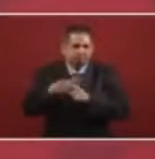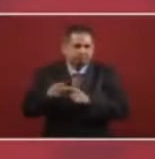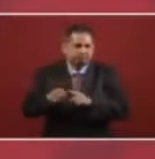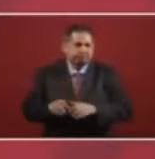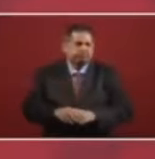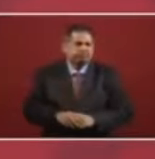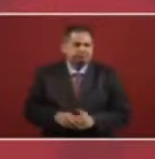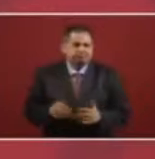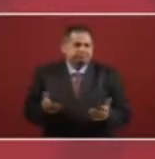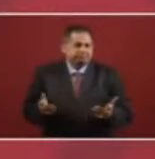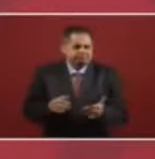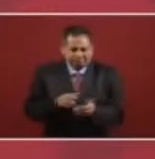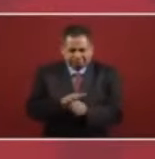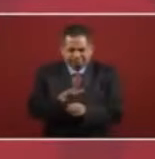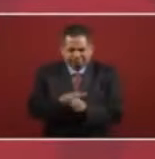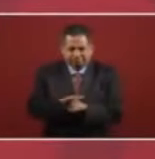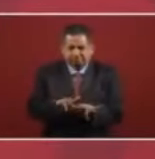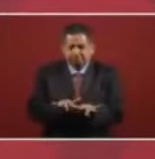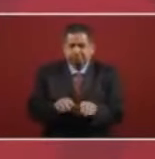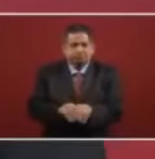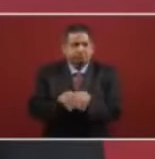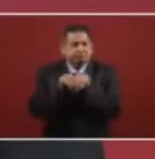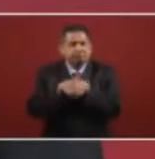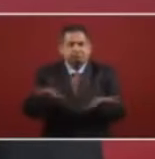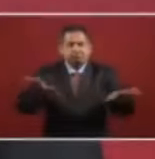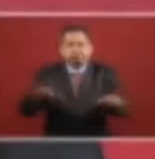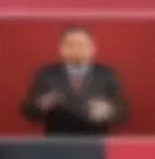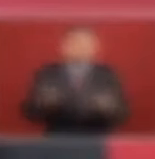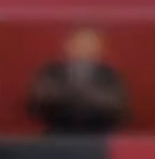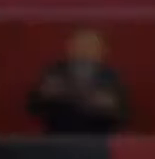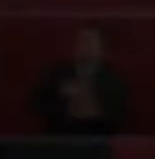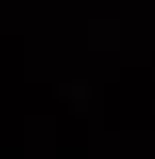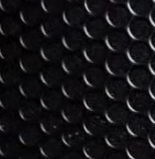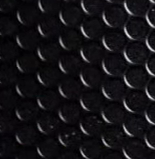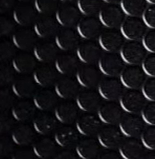qué más le puedo pedir a la vida